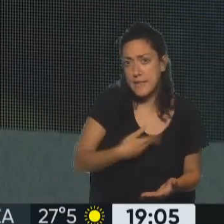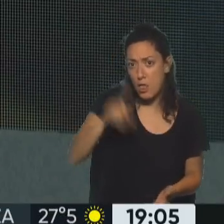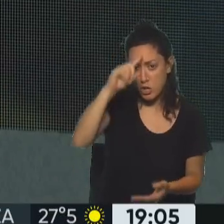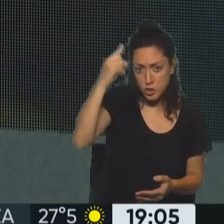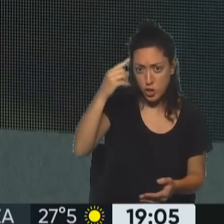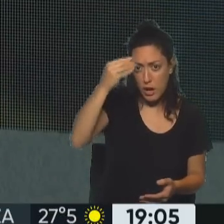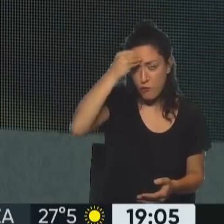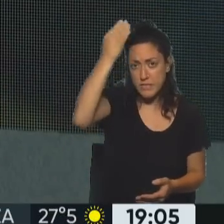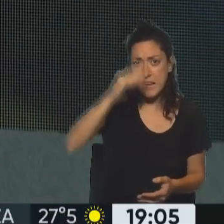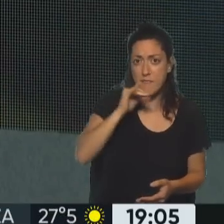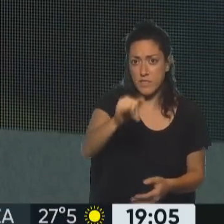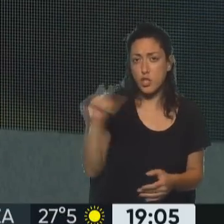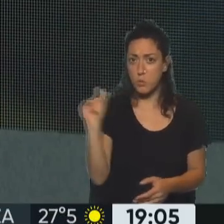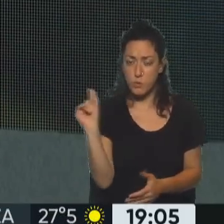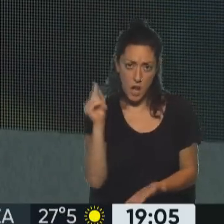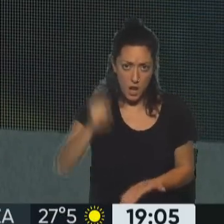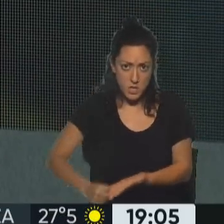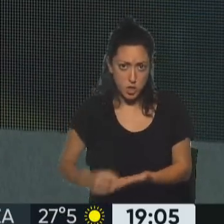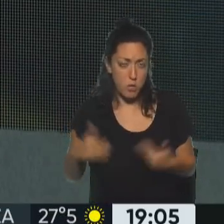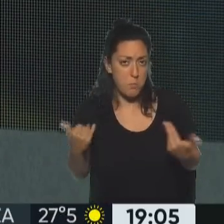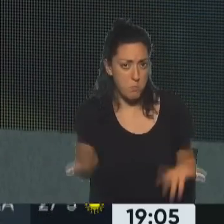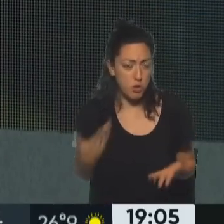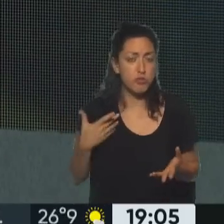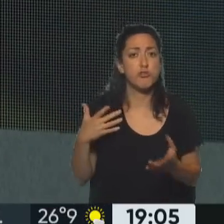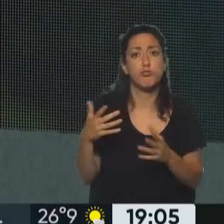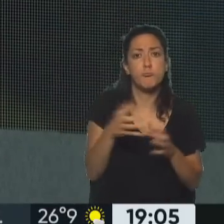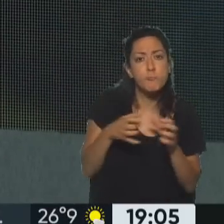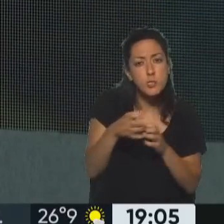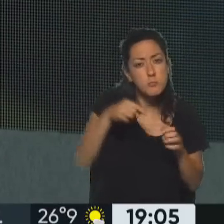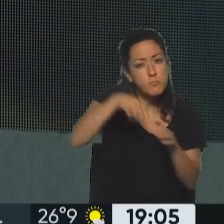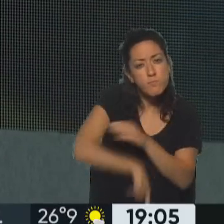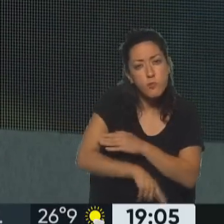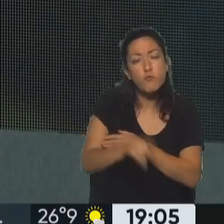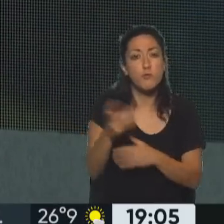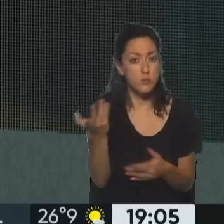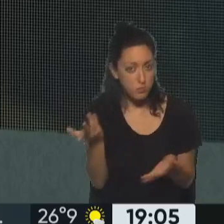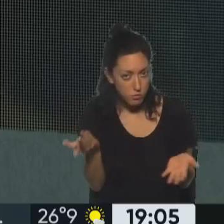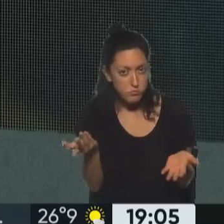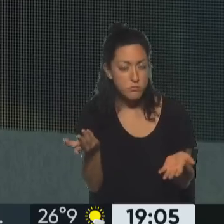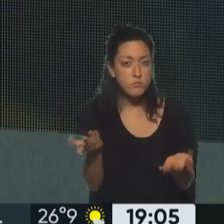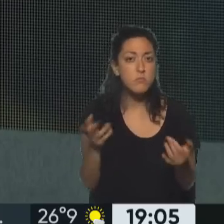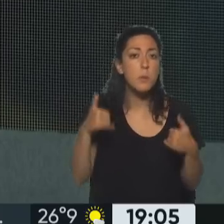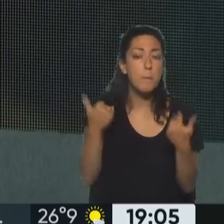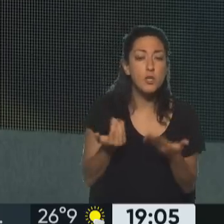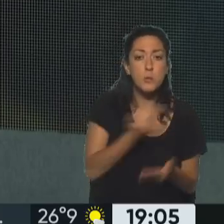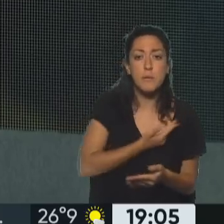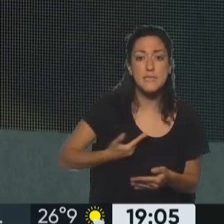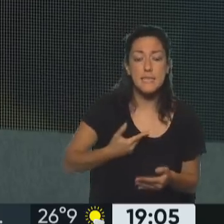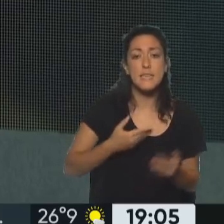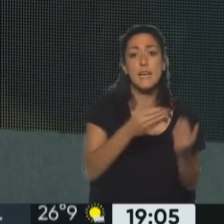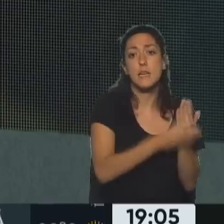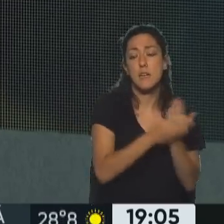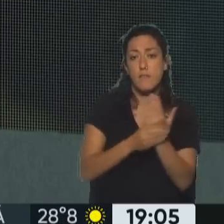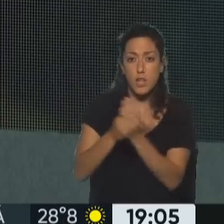notificado de la medida cautelar. Entonces se discute la cuestión de fondo. Y el presidente instruye a la jefatura de gabinete